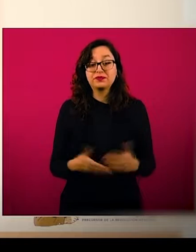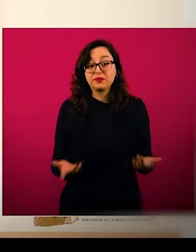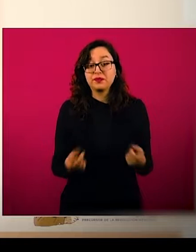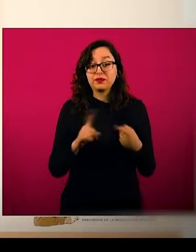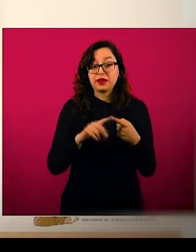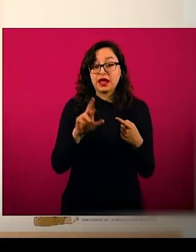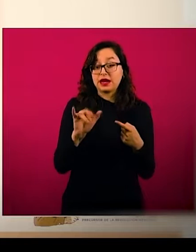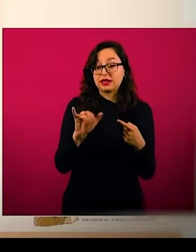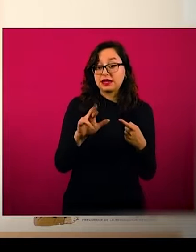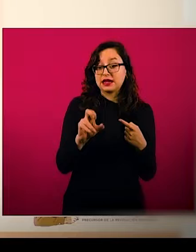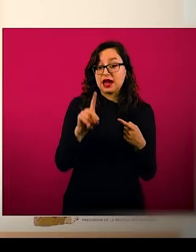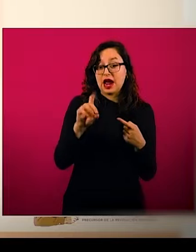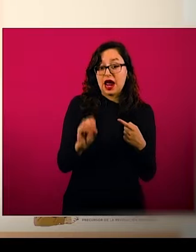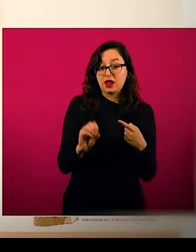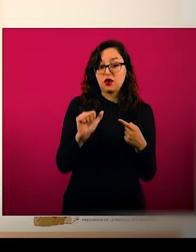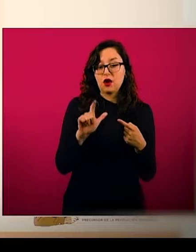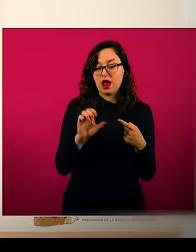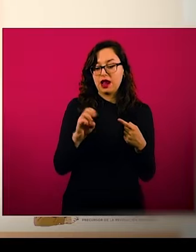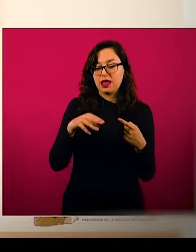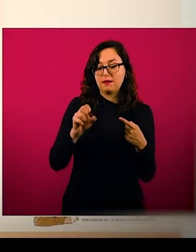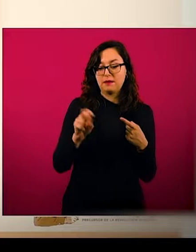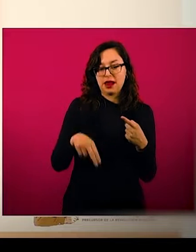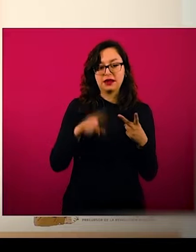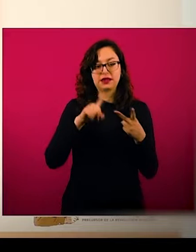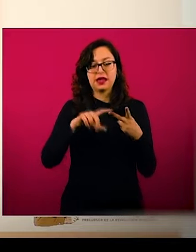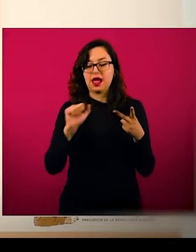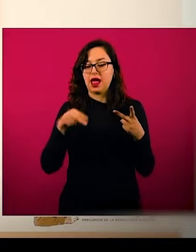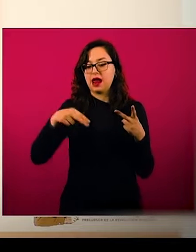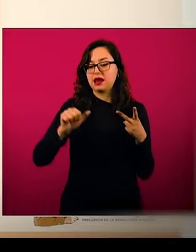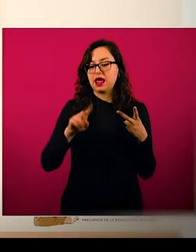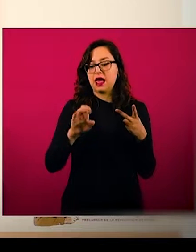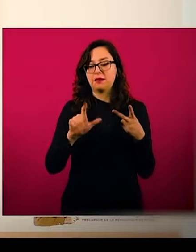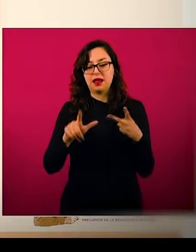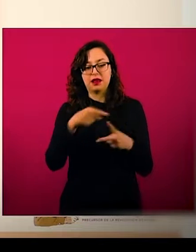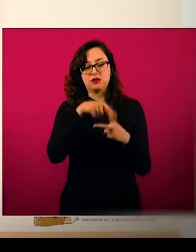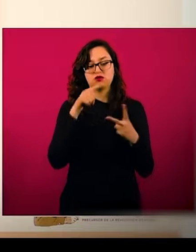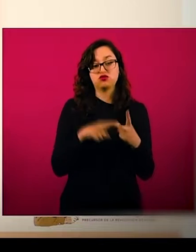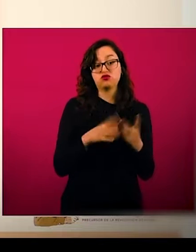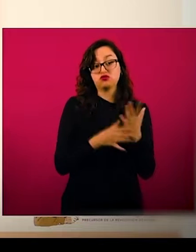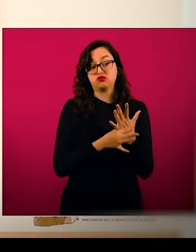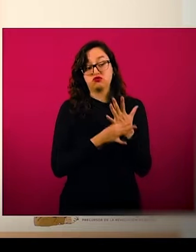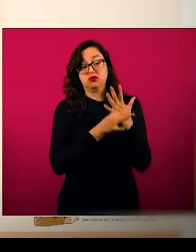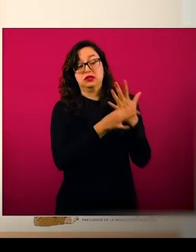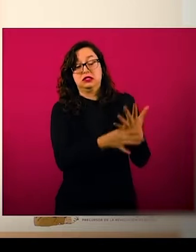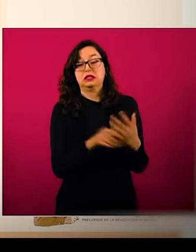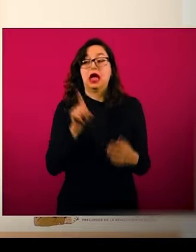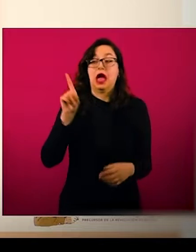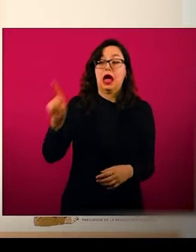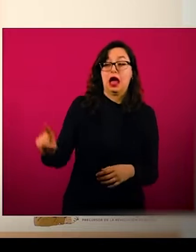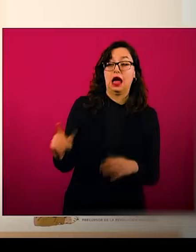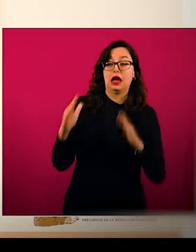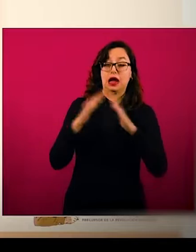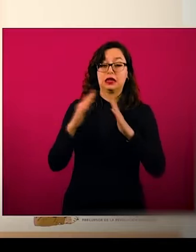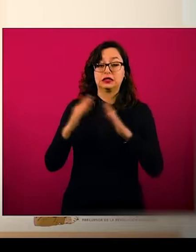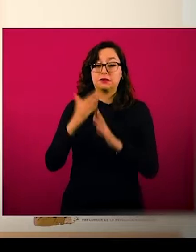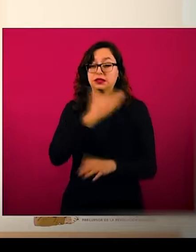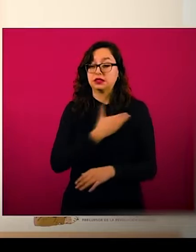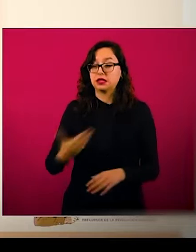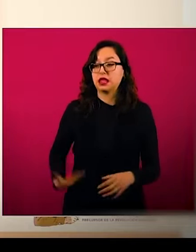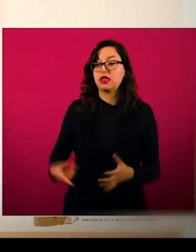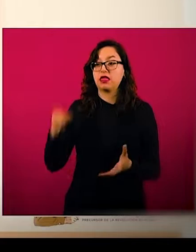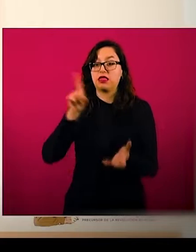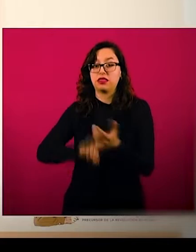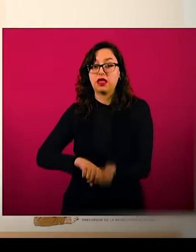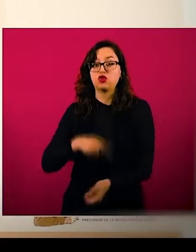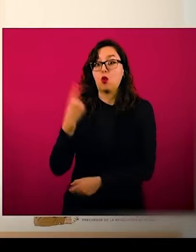una fuente en Palacio que les informó que las acciones de la semana, según ellos, fue orquestado por el